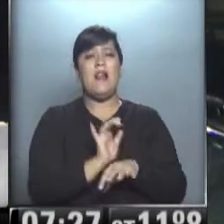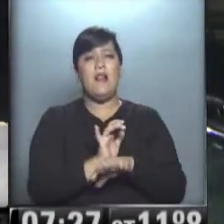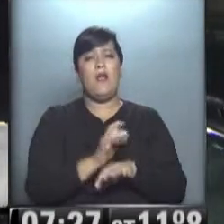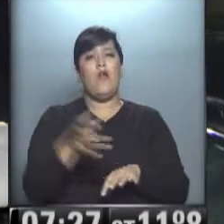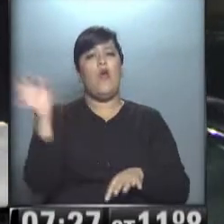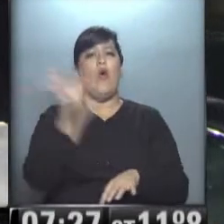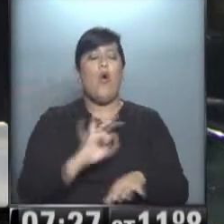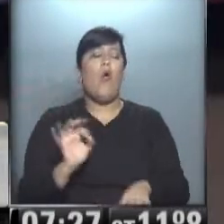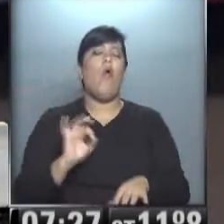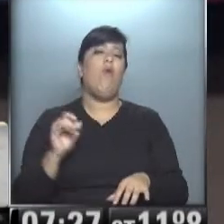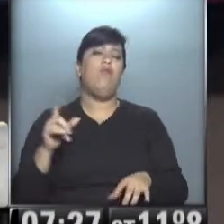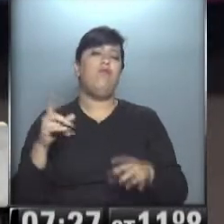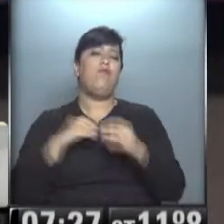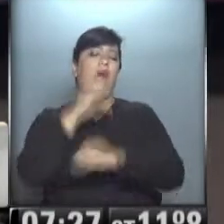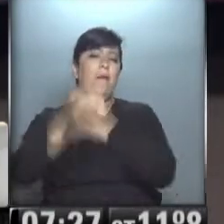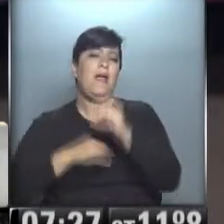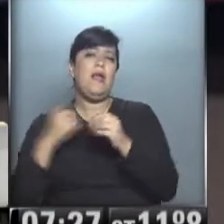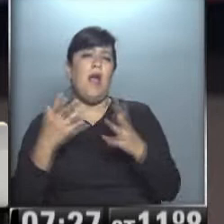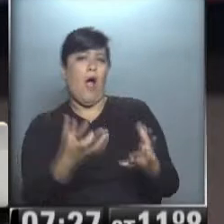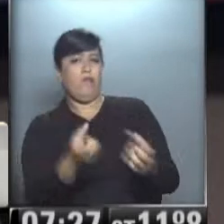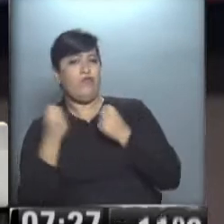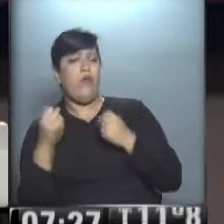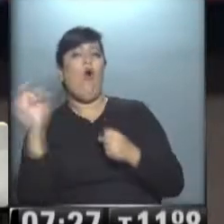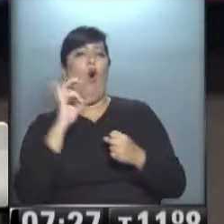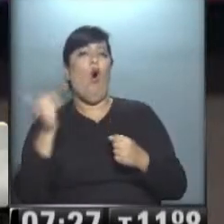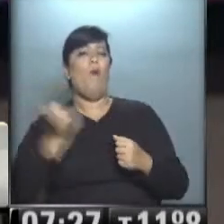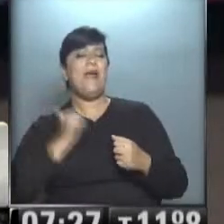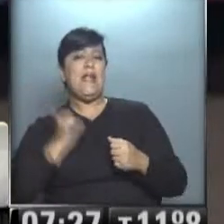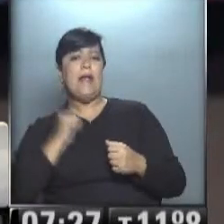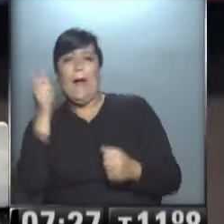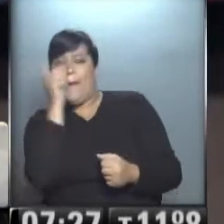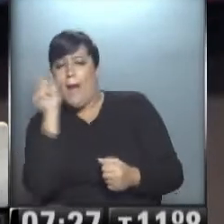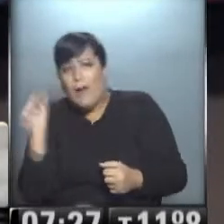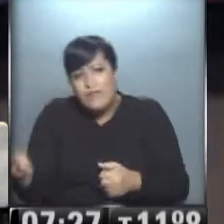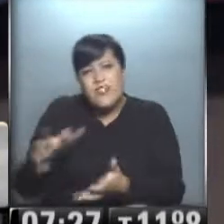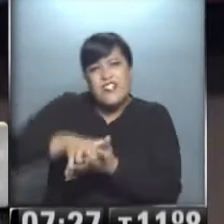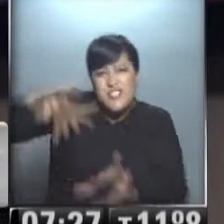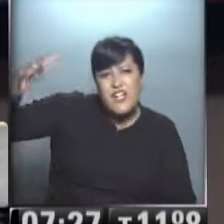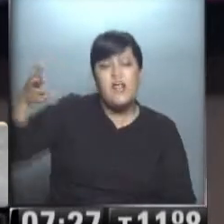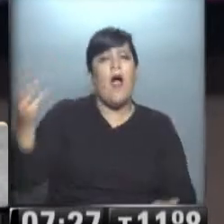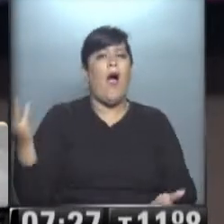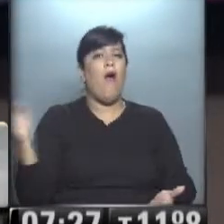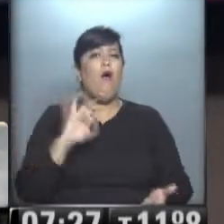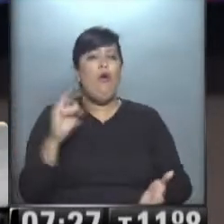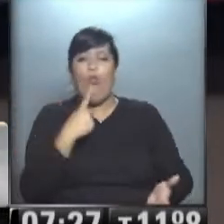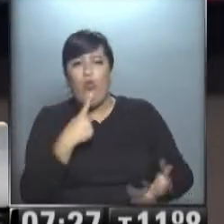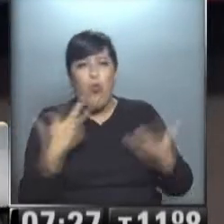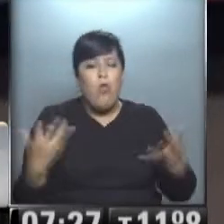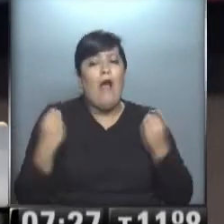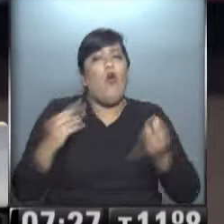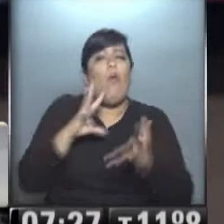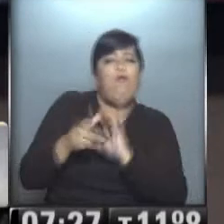adoctrinado digamos por un militar y es muy duro porque también están esos esas historias que